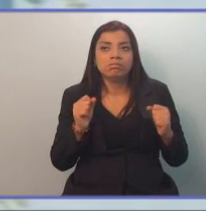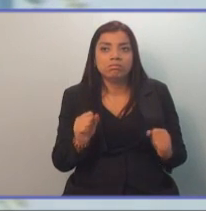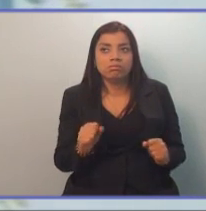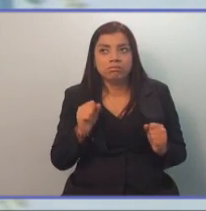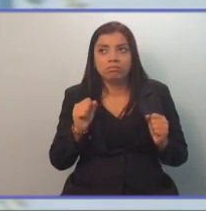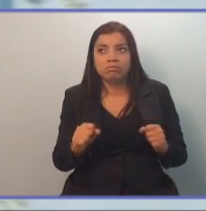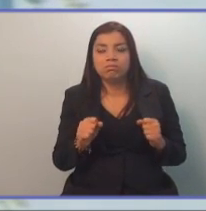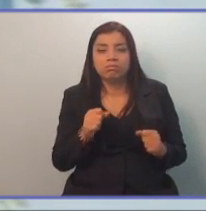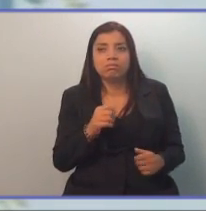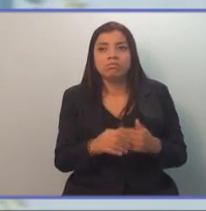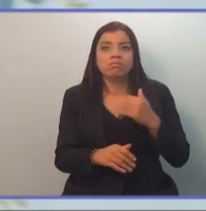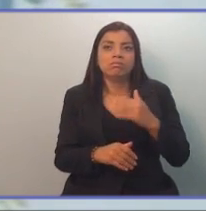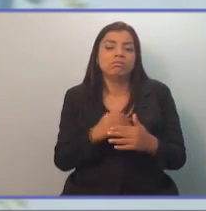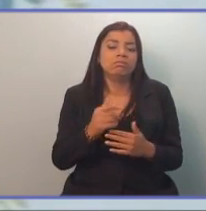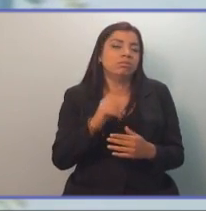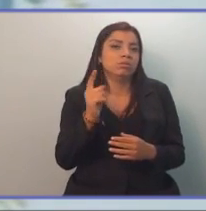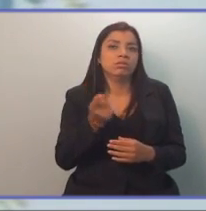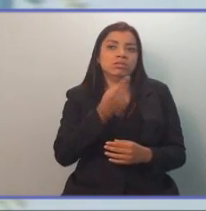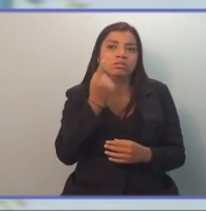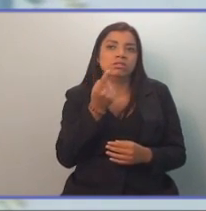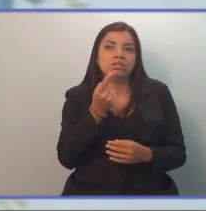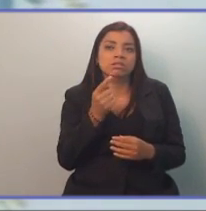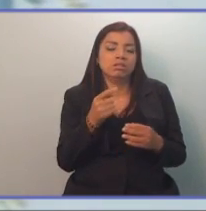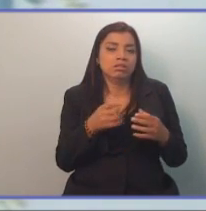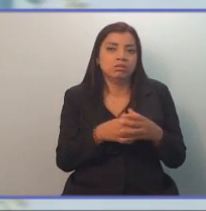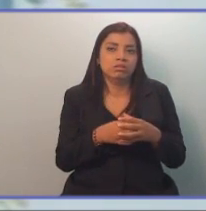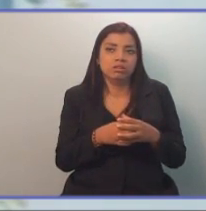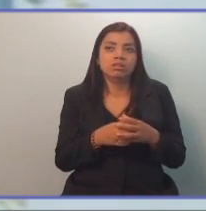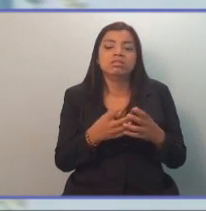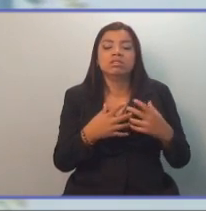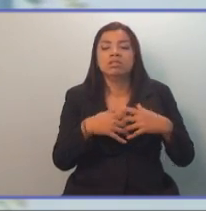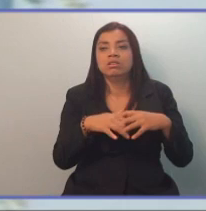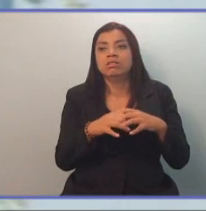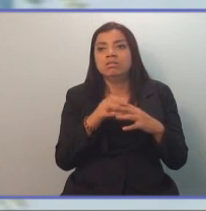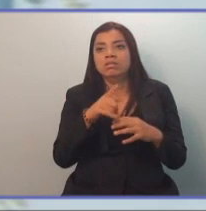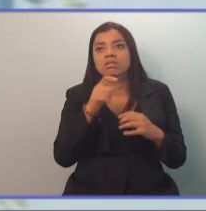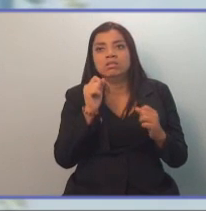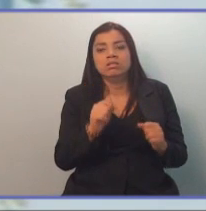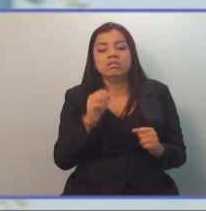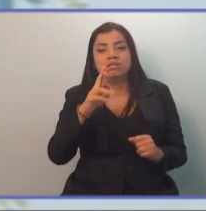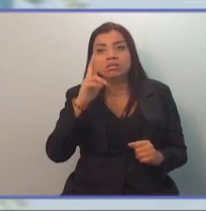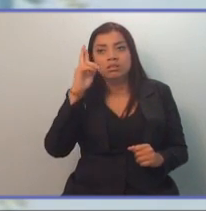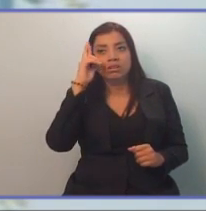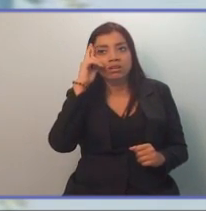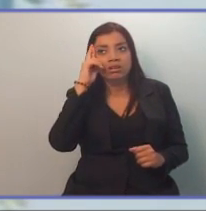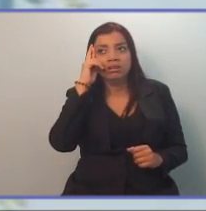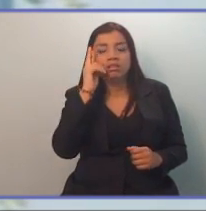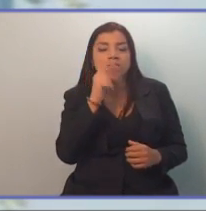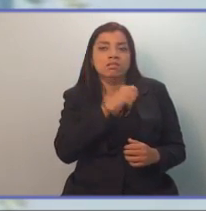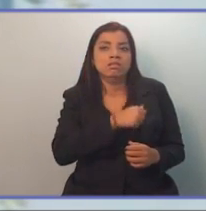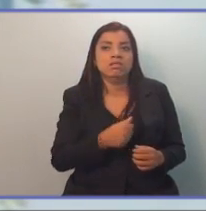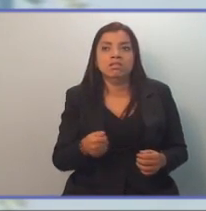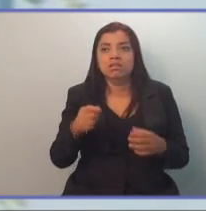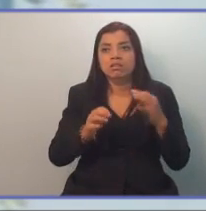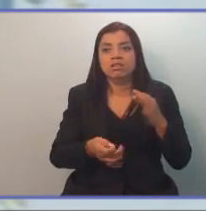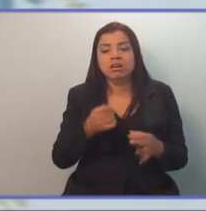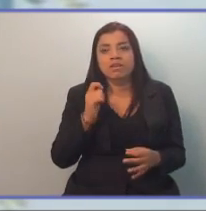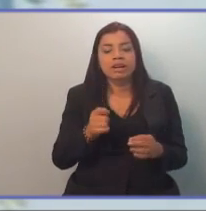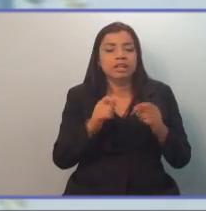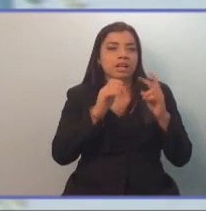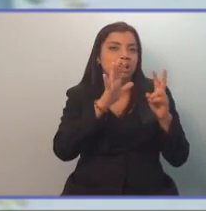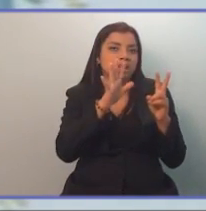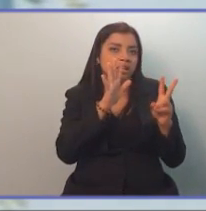creando tal vez no solo una sede, sino que aún más. Usted tiene efectivamente la razón al decir que hay tribunales que reciben 7